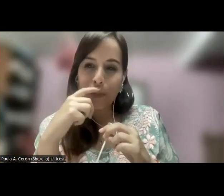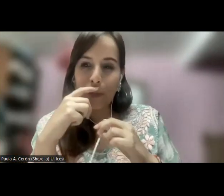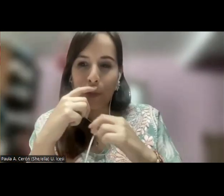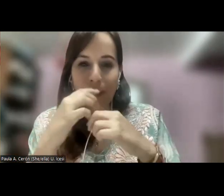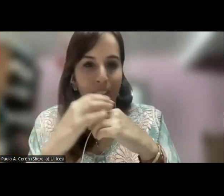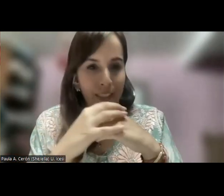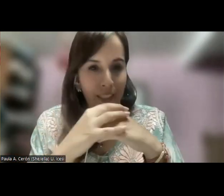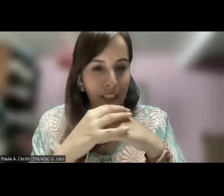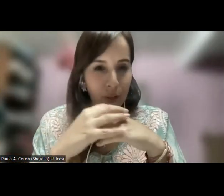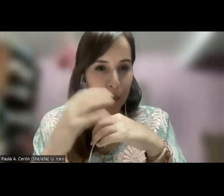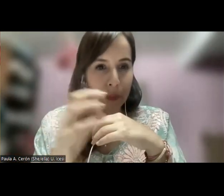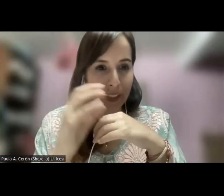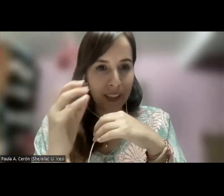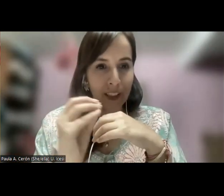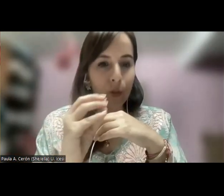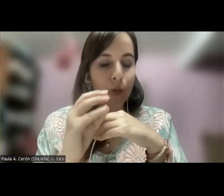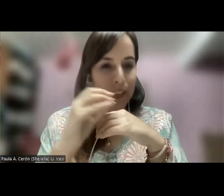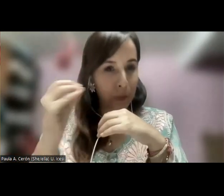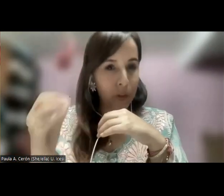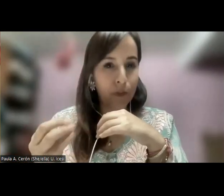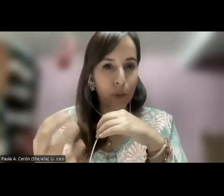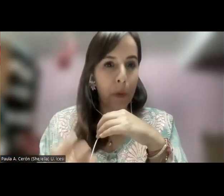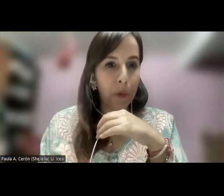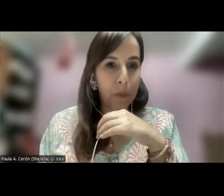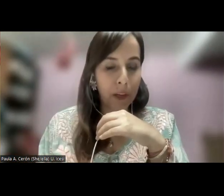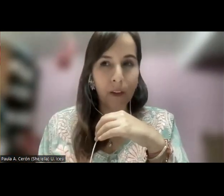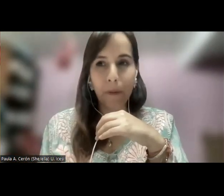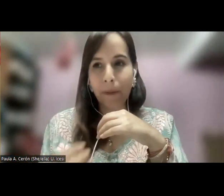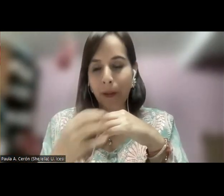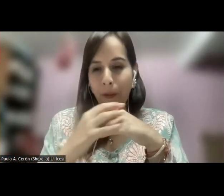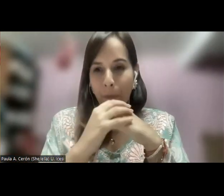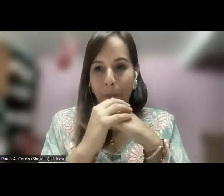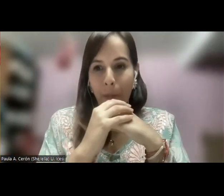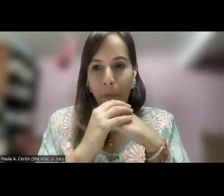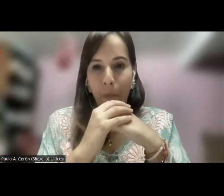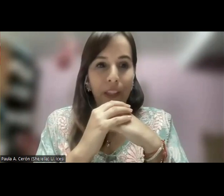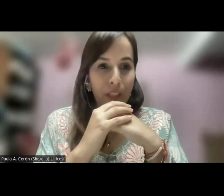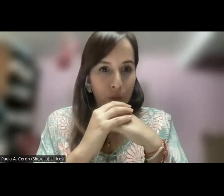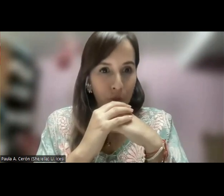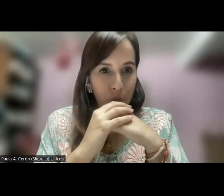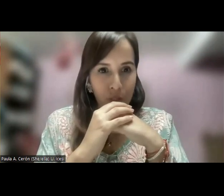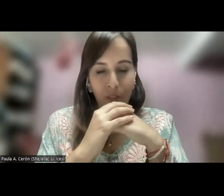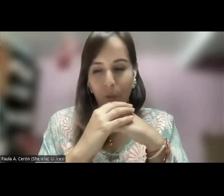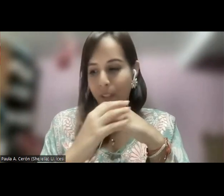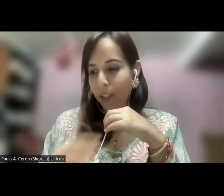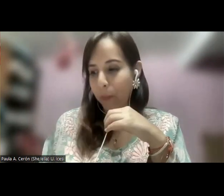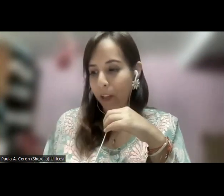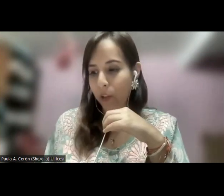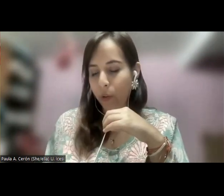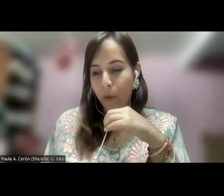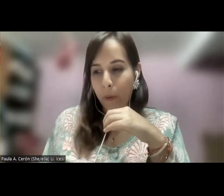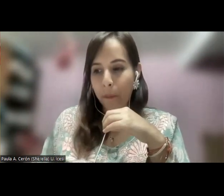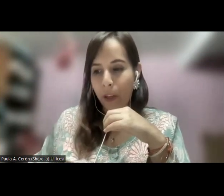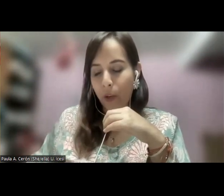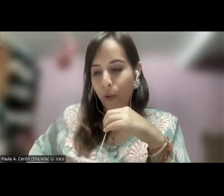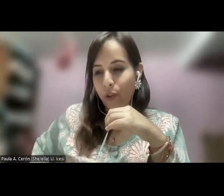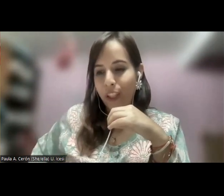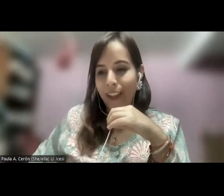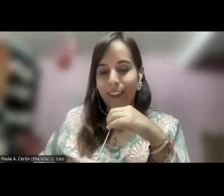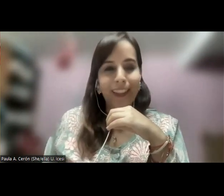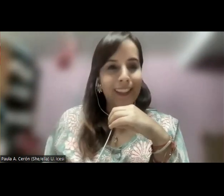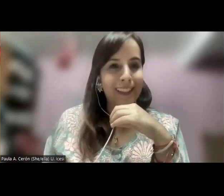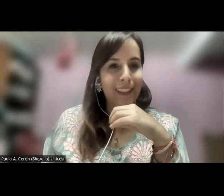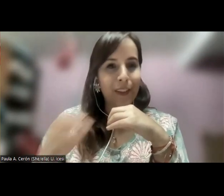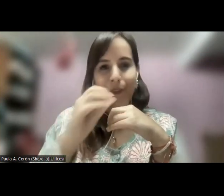un poco las preguntas que se han hecho para que contestemos de forma muy breve para poder ir concluyendo este espacio pero